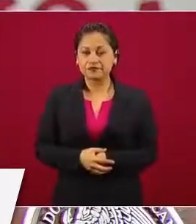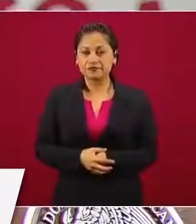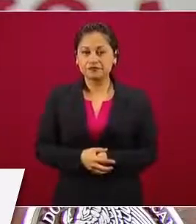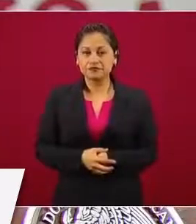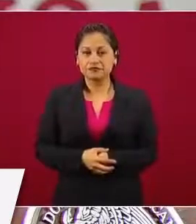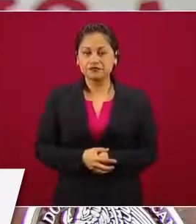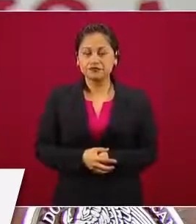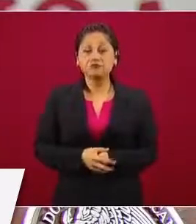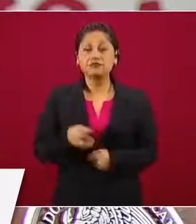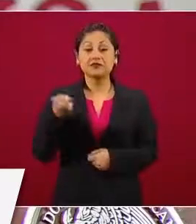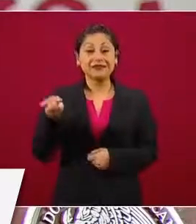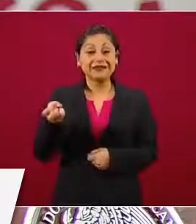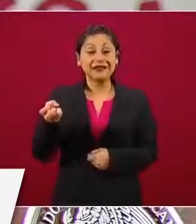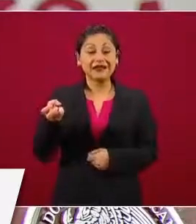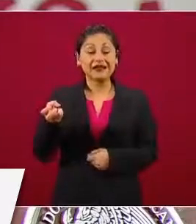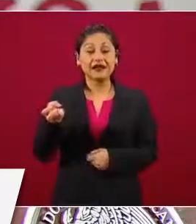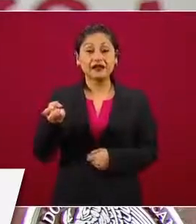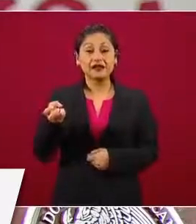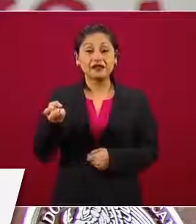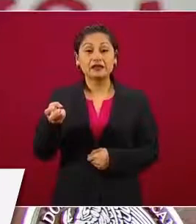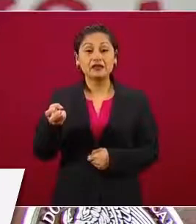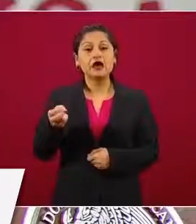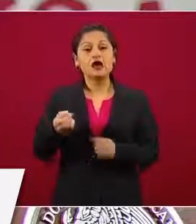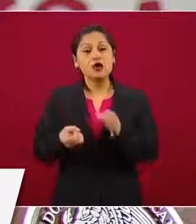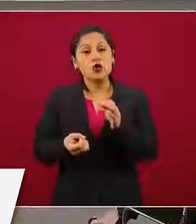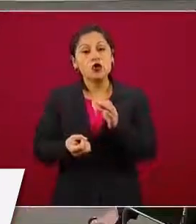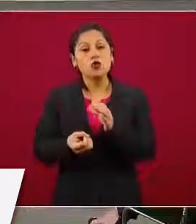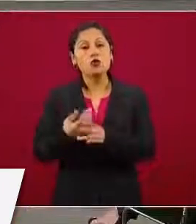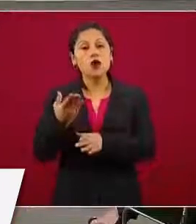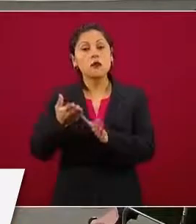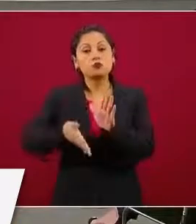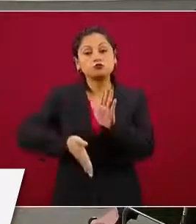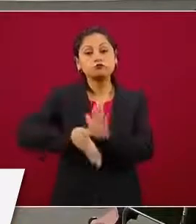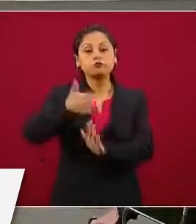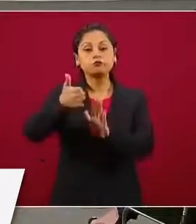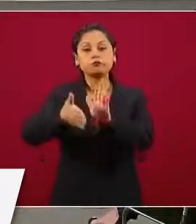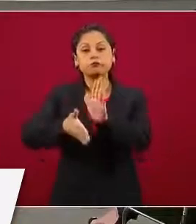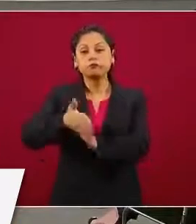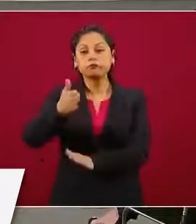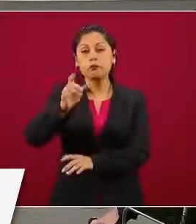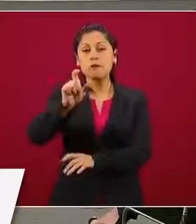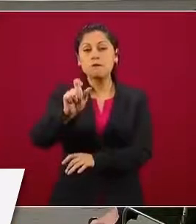construyó como 20,000 kilómetros de vías férreas.